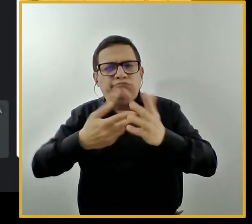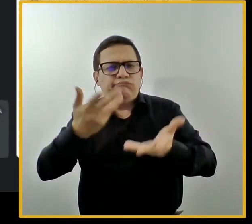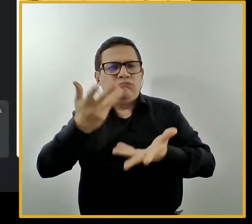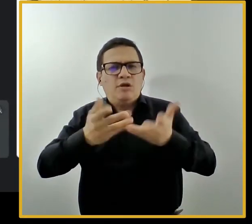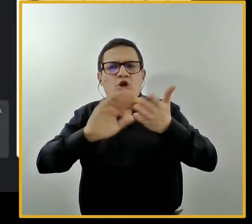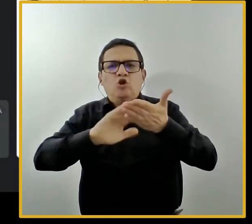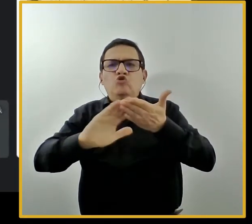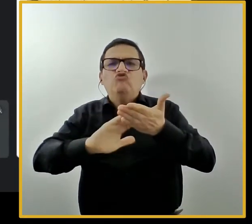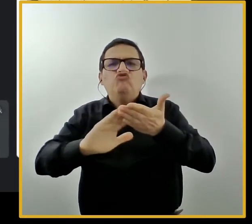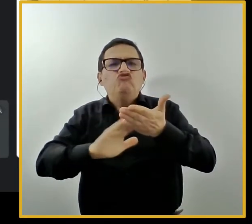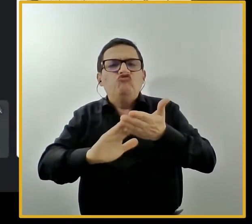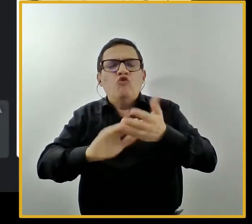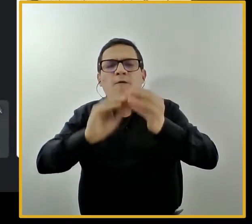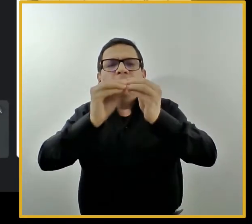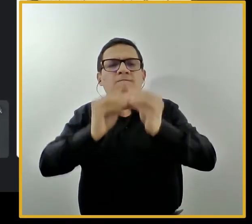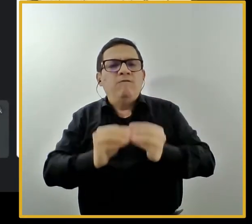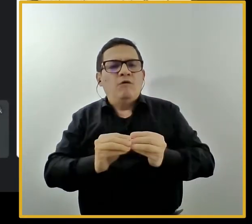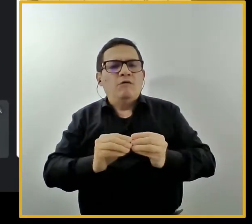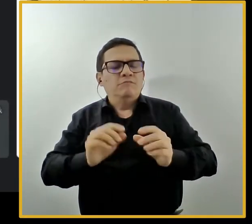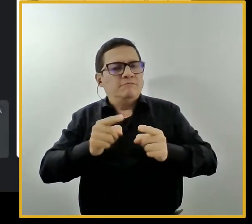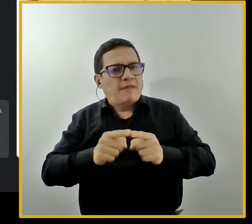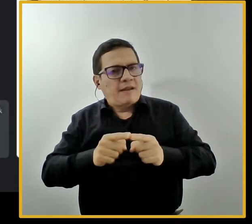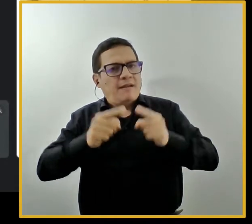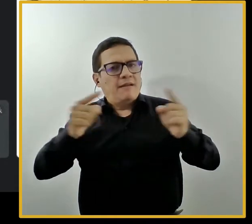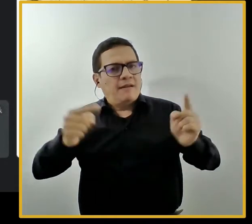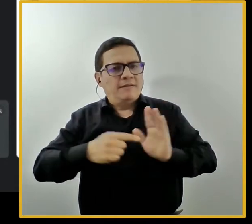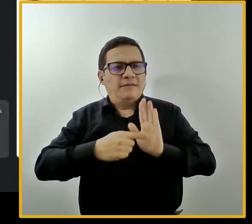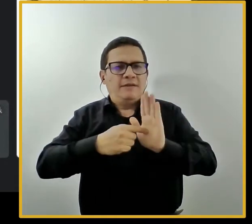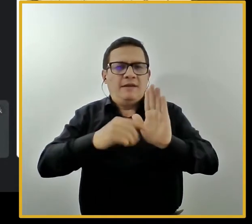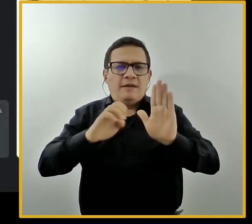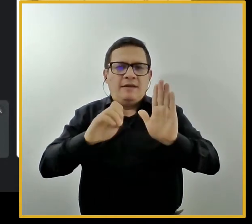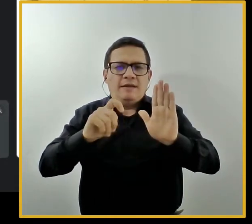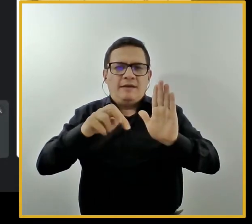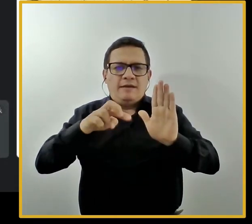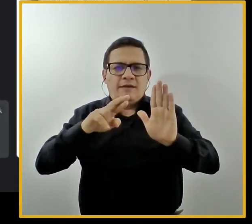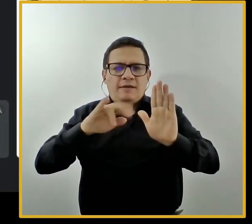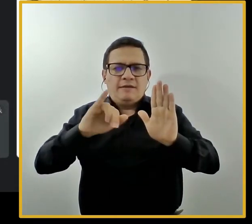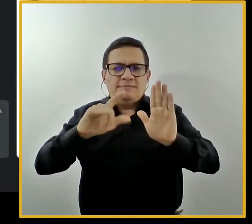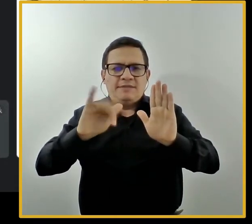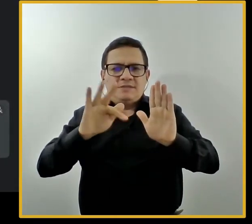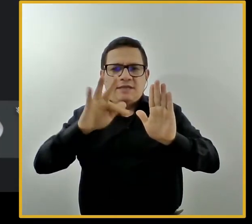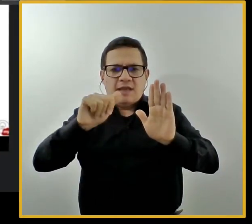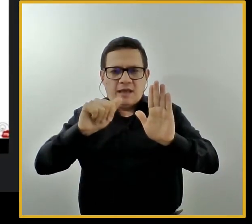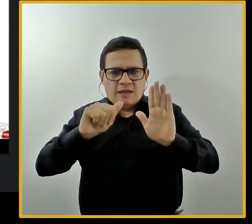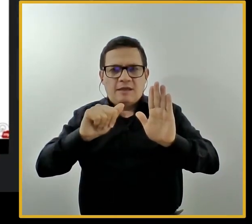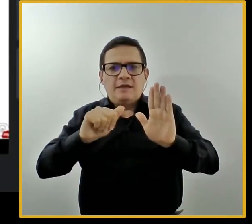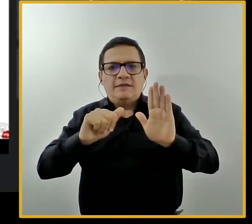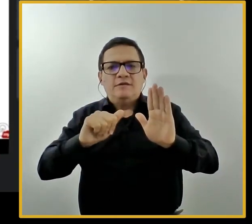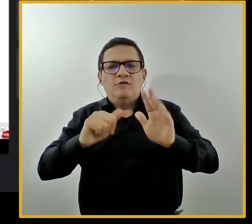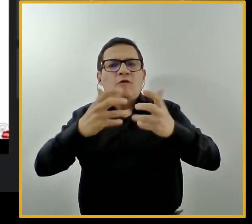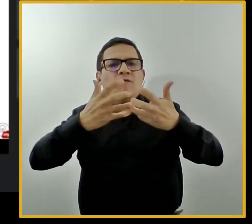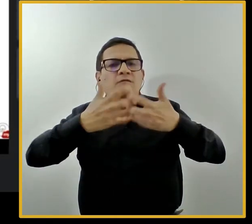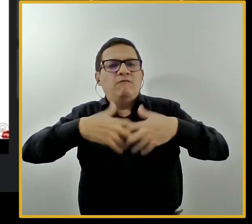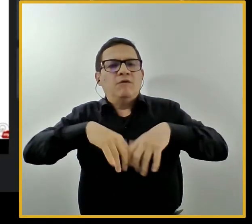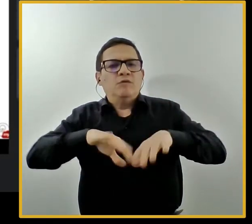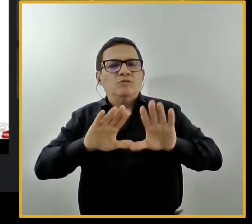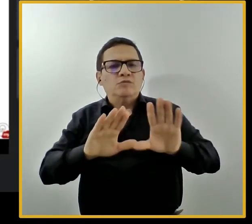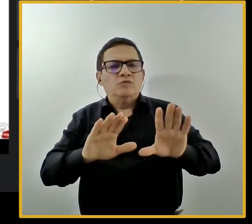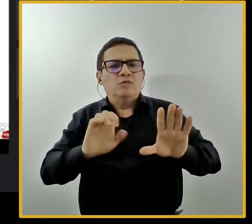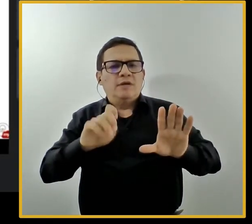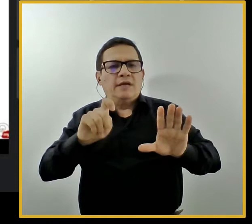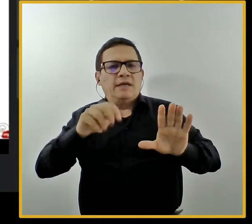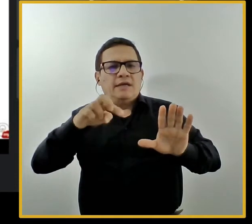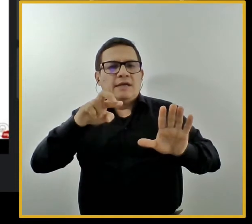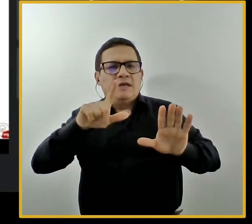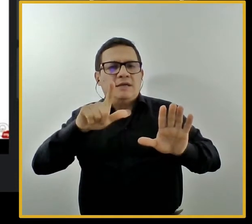esa solución de una manera explícita, pues básicamente tener que una función explícita es poder